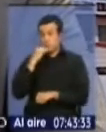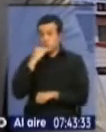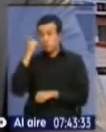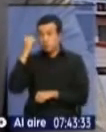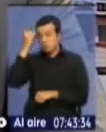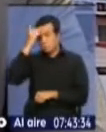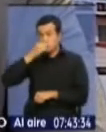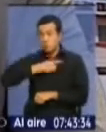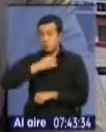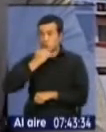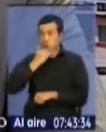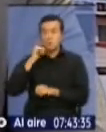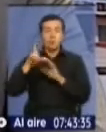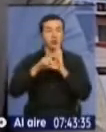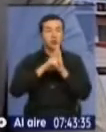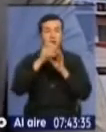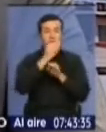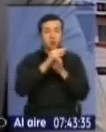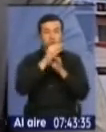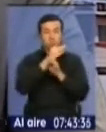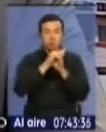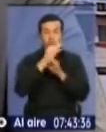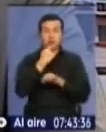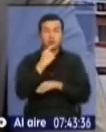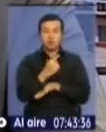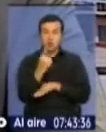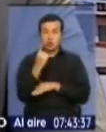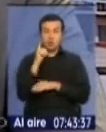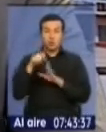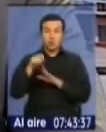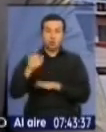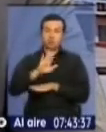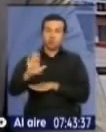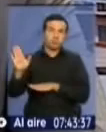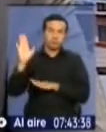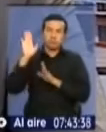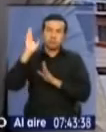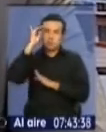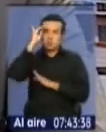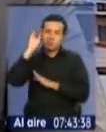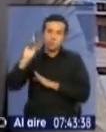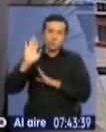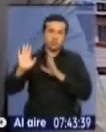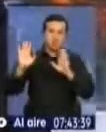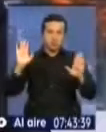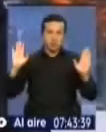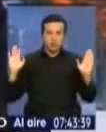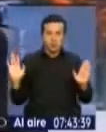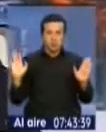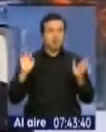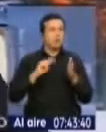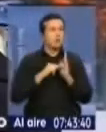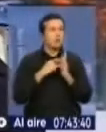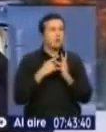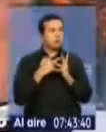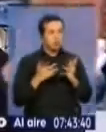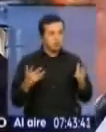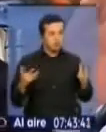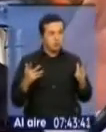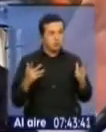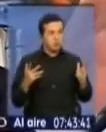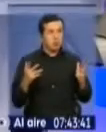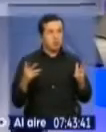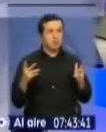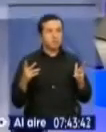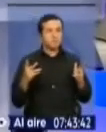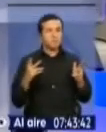pero el propio Código Orgánico de la Función Judicial establece como privativo de los jueces la función de determinar, o sea, el error inexcusable. ¿Cuál sería lo tu planteamiento? Sí, o sea, no desaparecer el